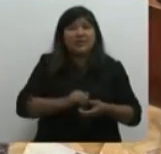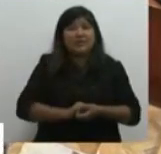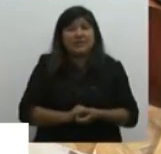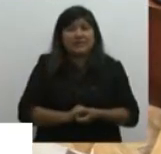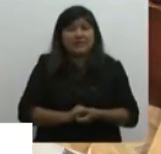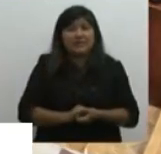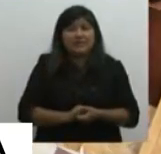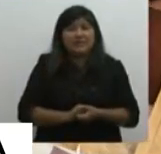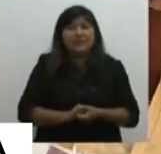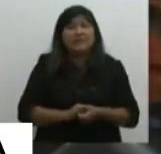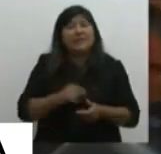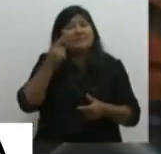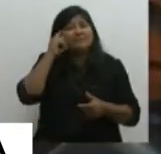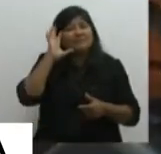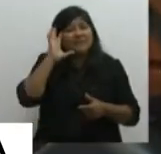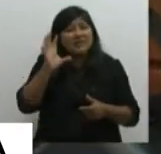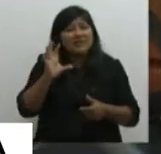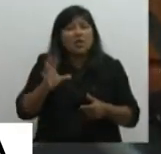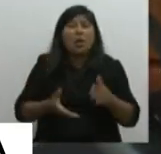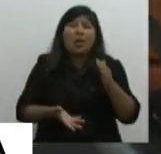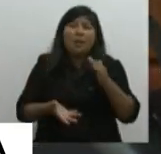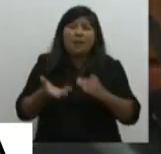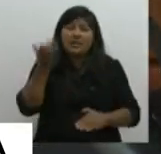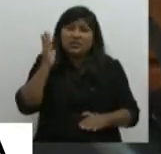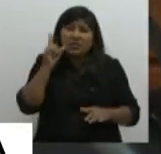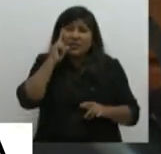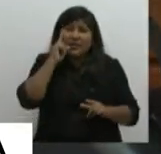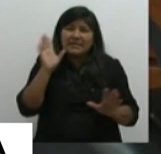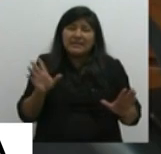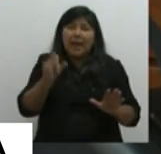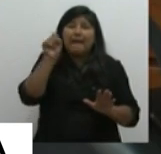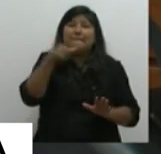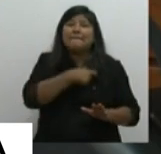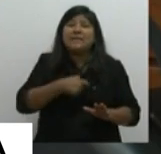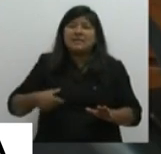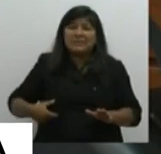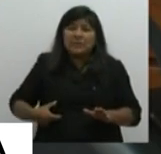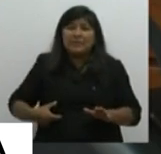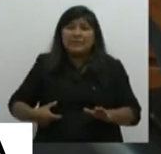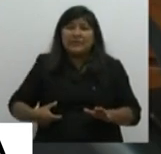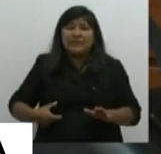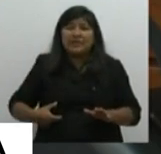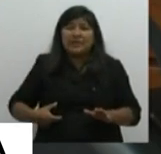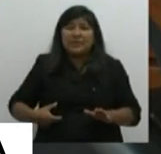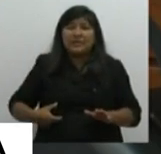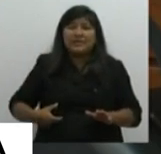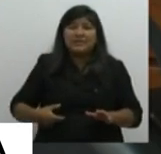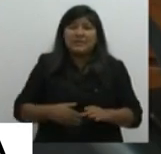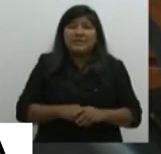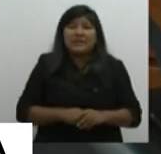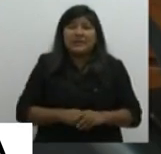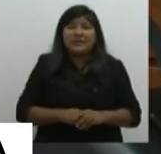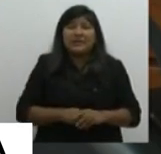parece que son frágiles de memoria, mayormente el presidente del bloque. La